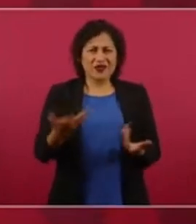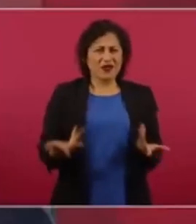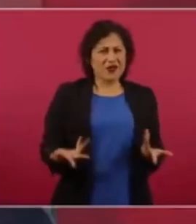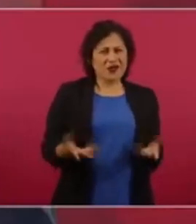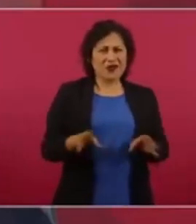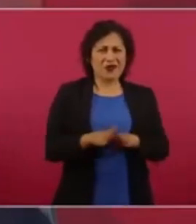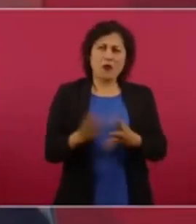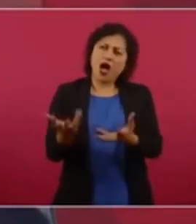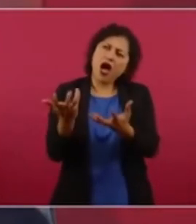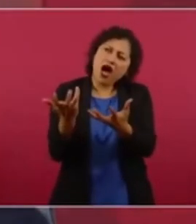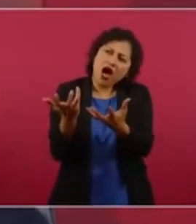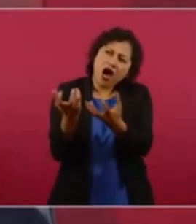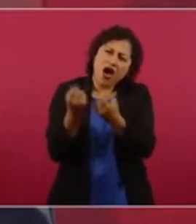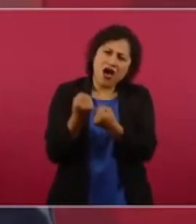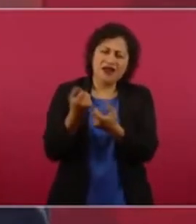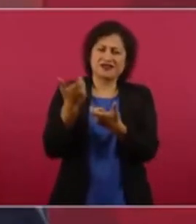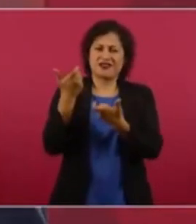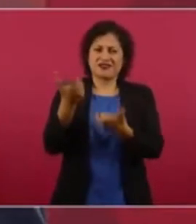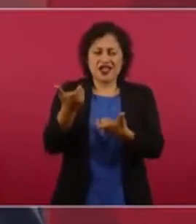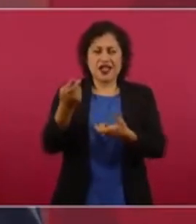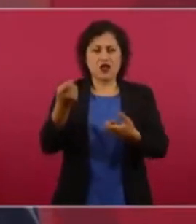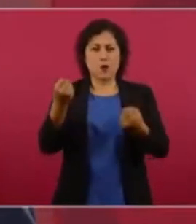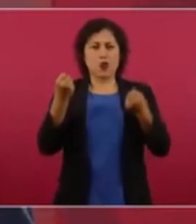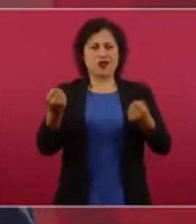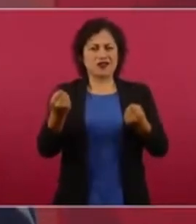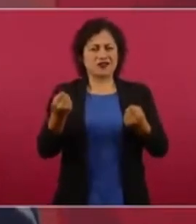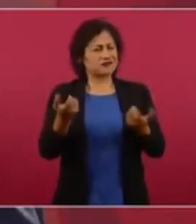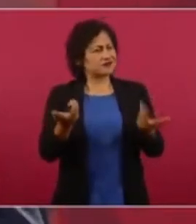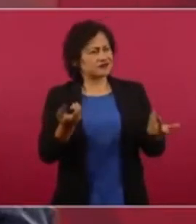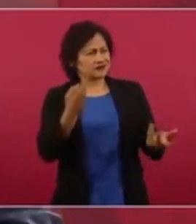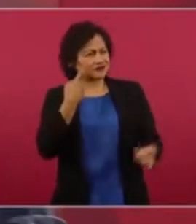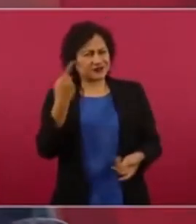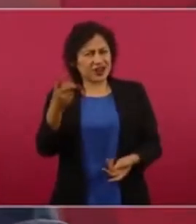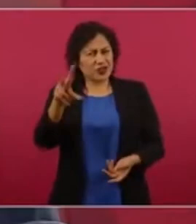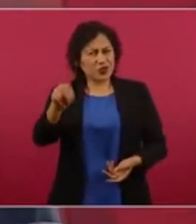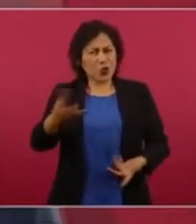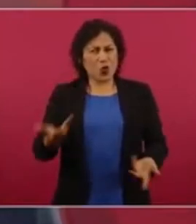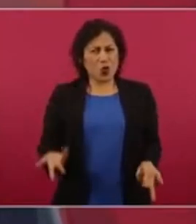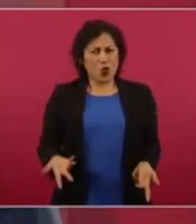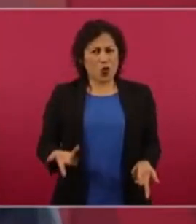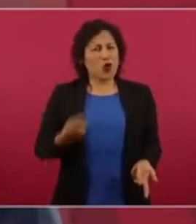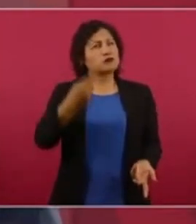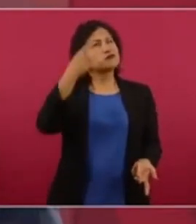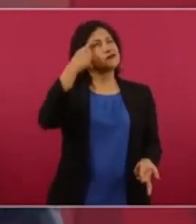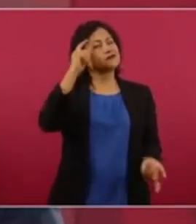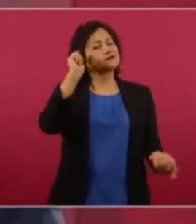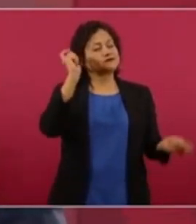poder, te puede ser feliz de otra manera.